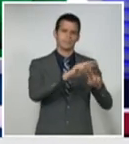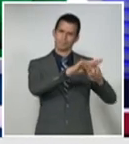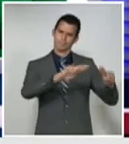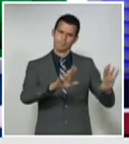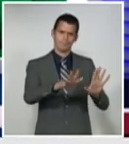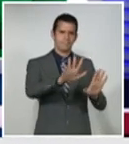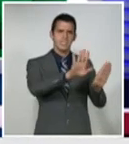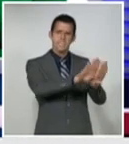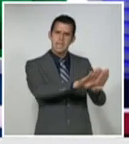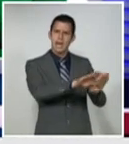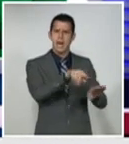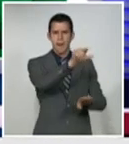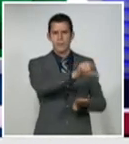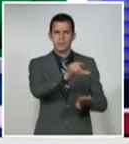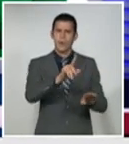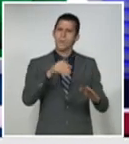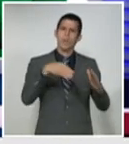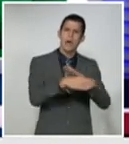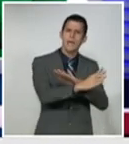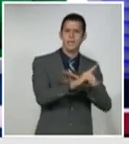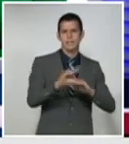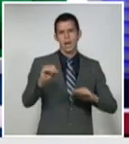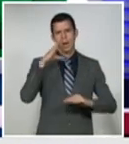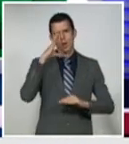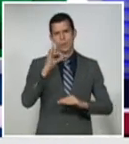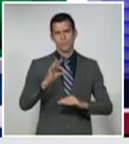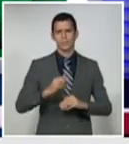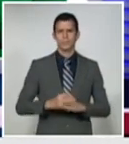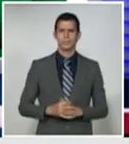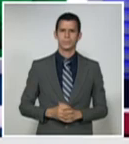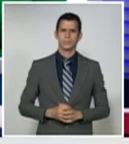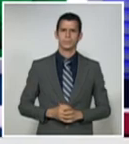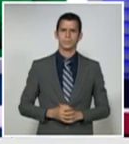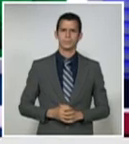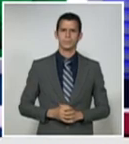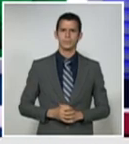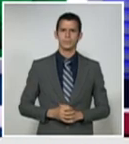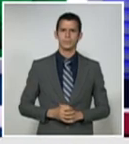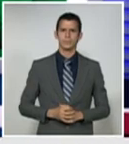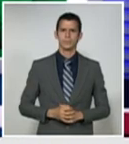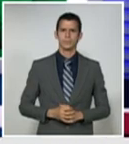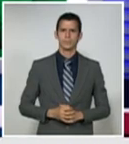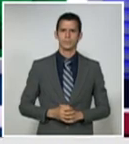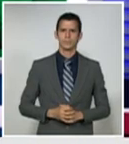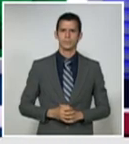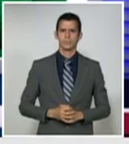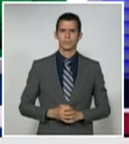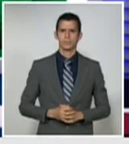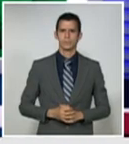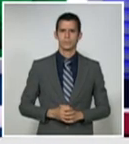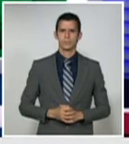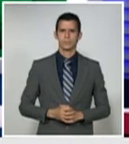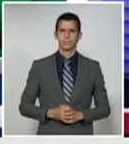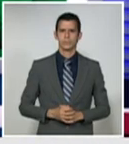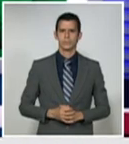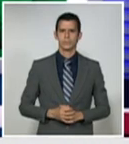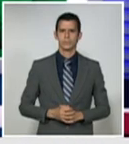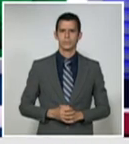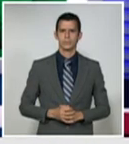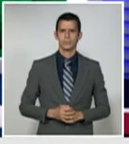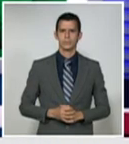a medidas de restricción todavía mayor que la que puede tener a lo mejor el municipio o la